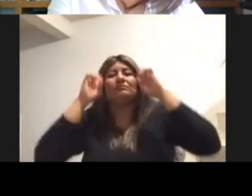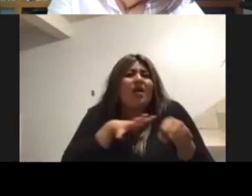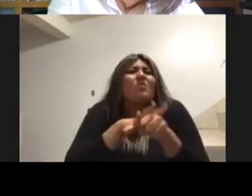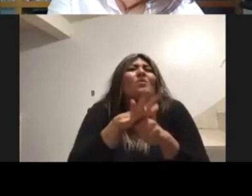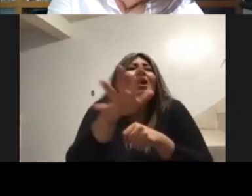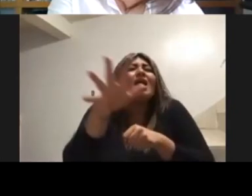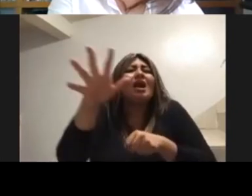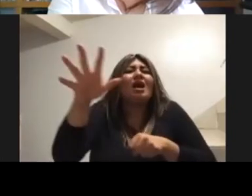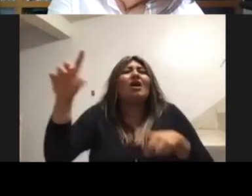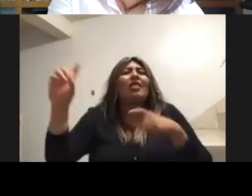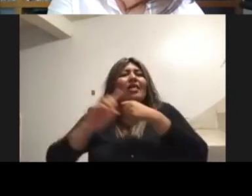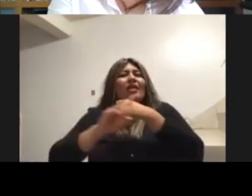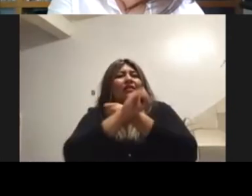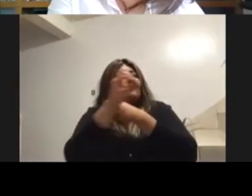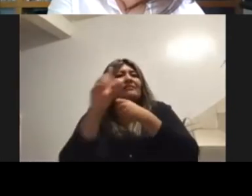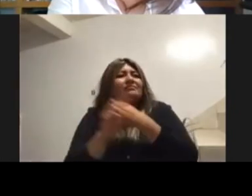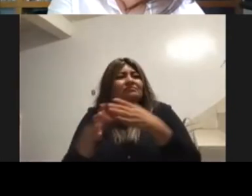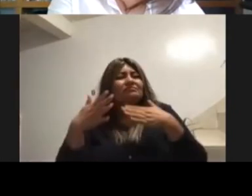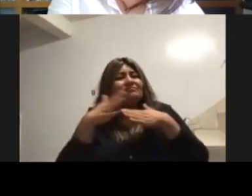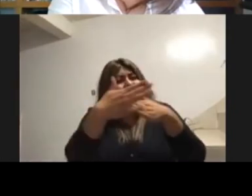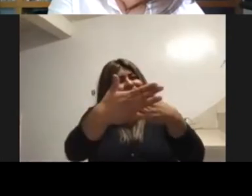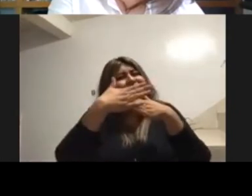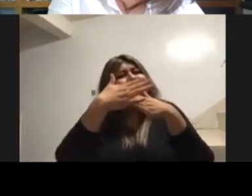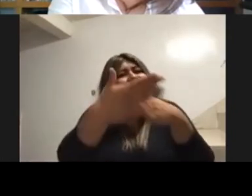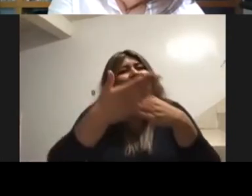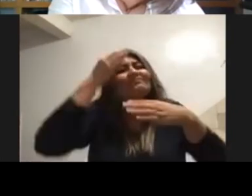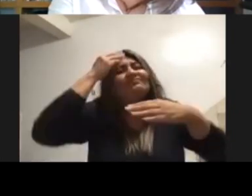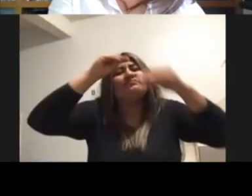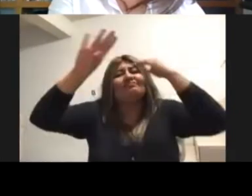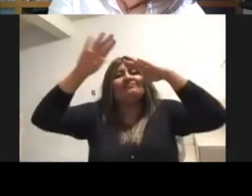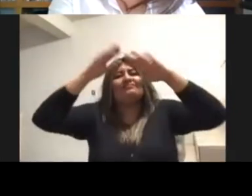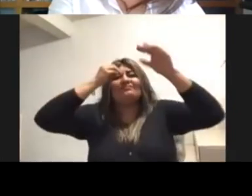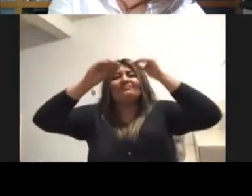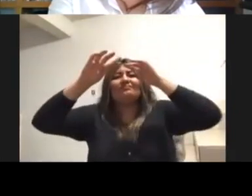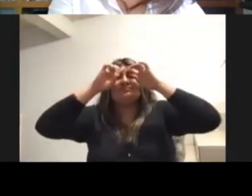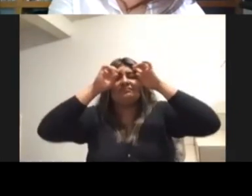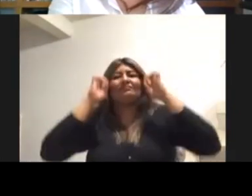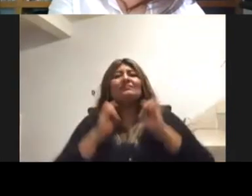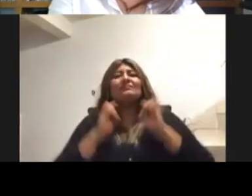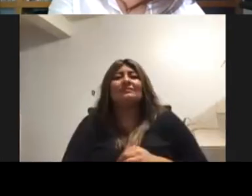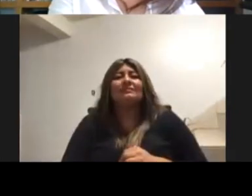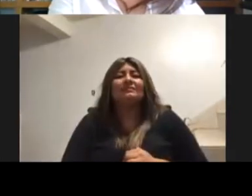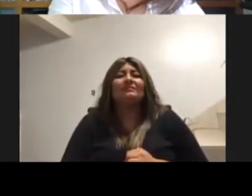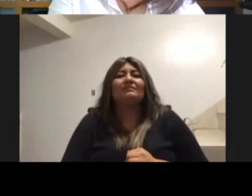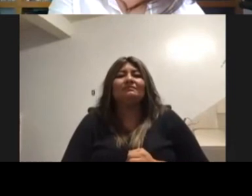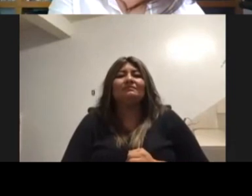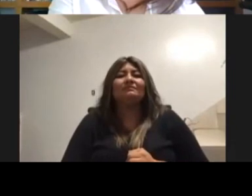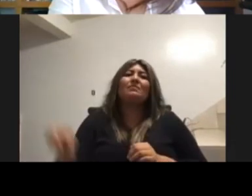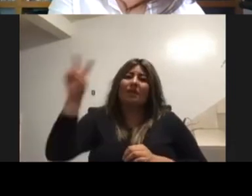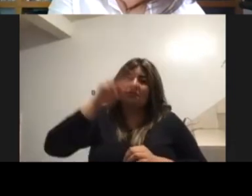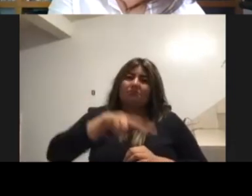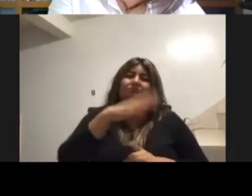aprendizaje más visibles en esta pandemia? Bueno, obviamente el acceso.